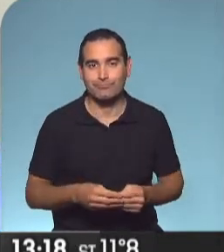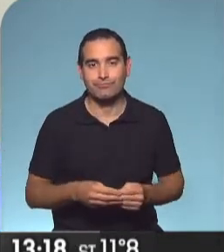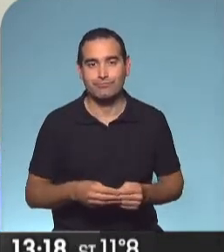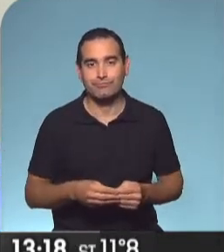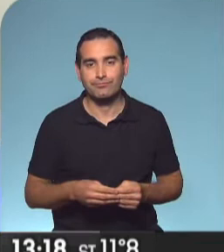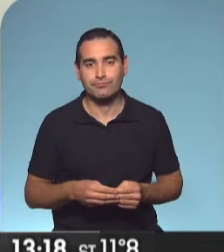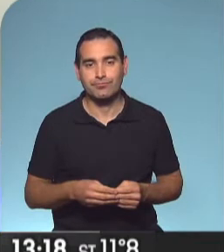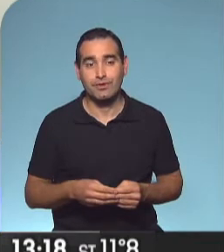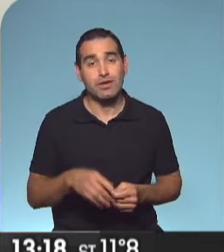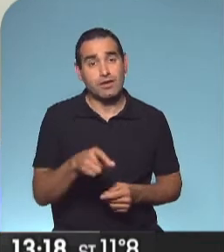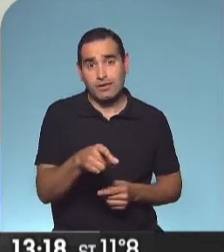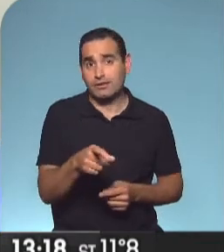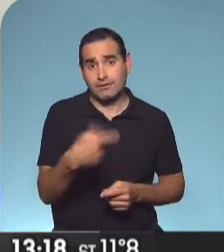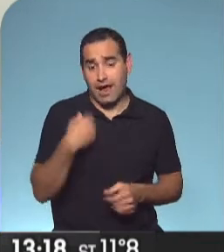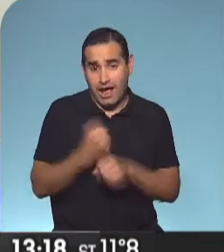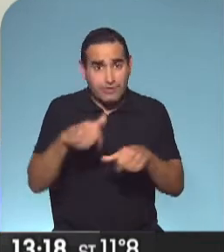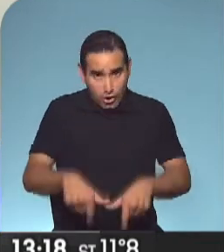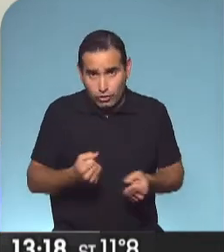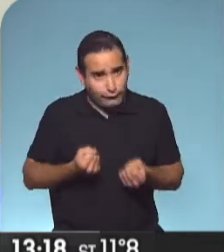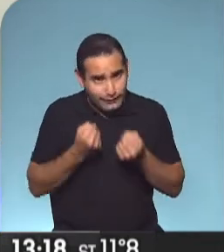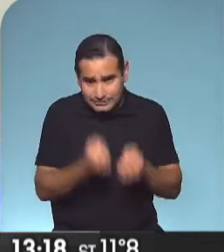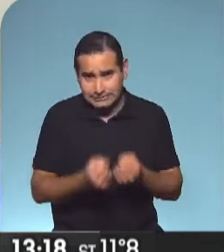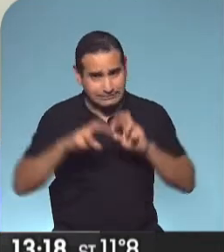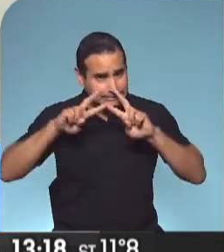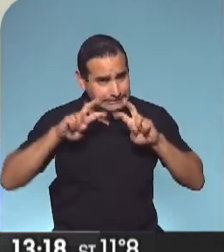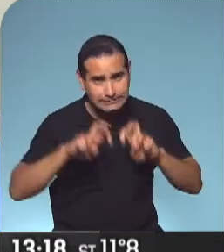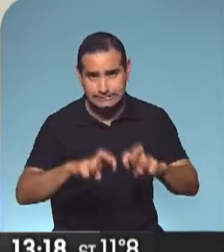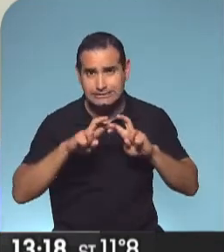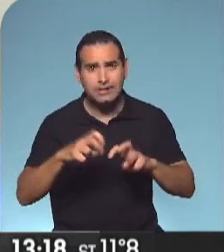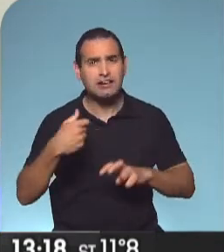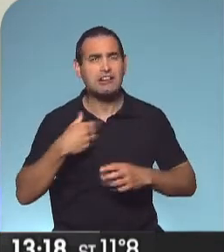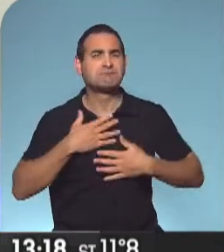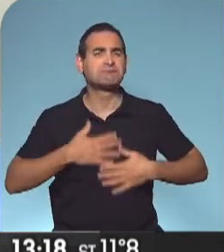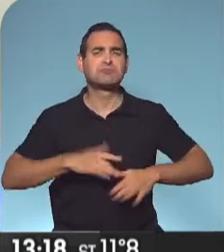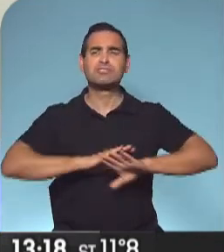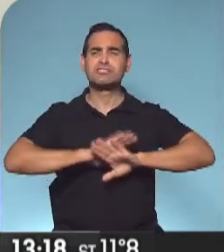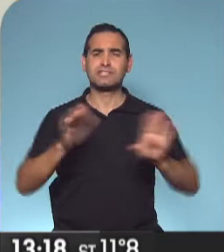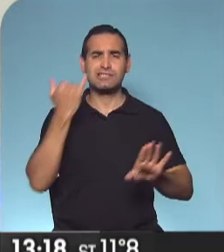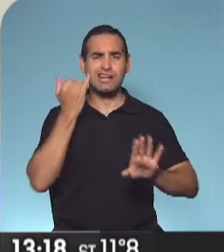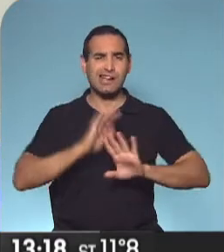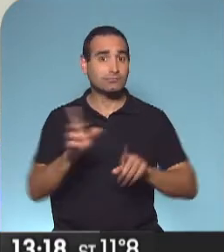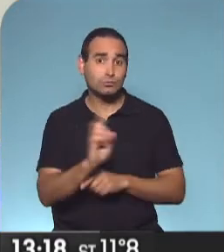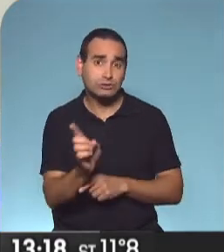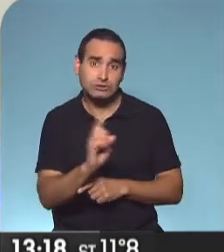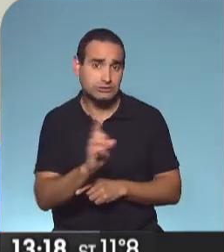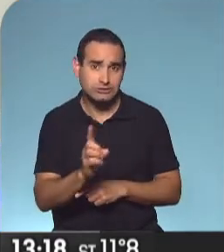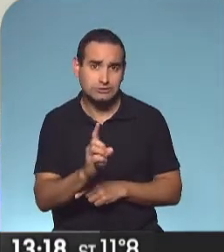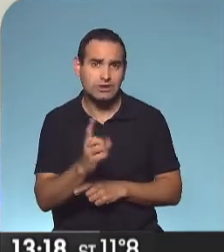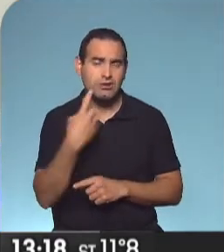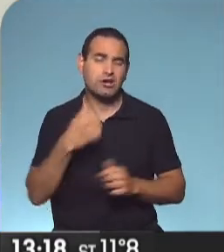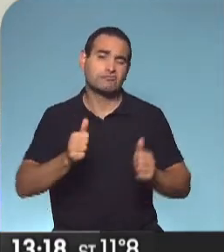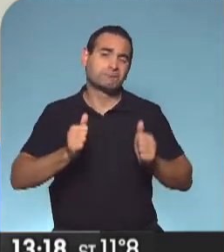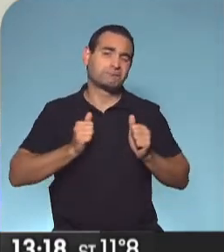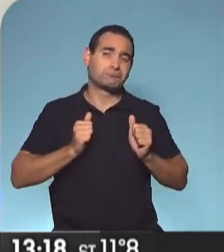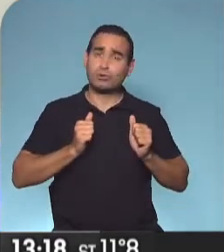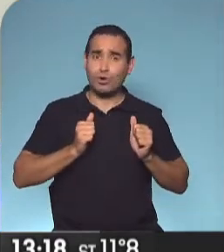Y eso es algo que intentamos hasta el día de hoy, porque no estamos en paz con esto. No podemos quedarnos en paz porque